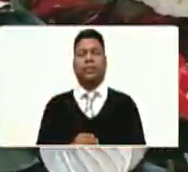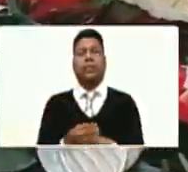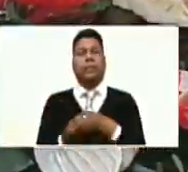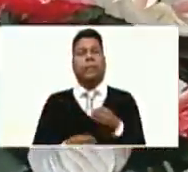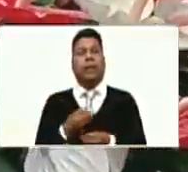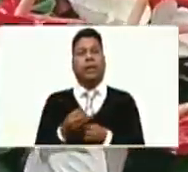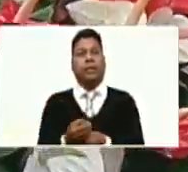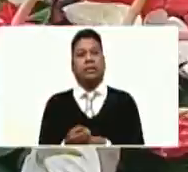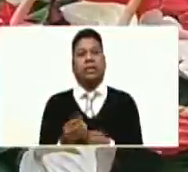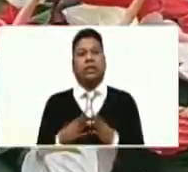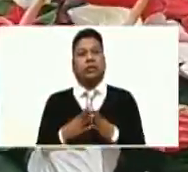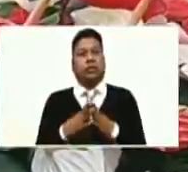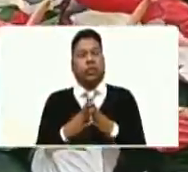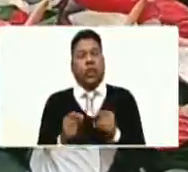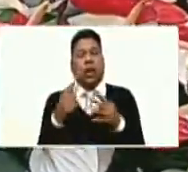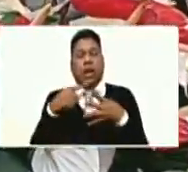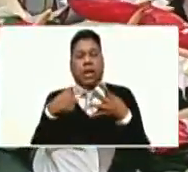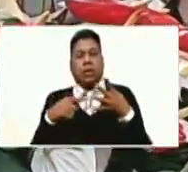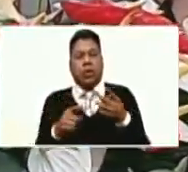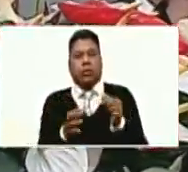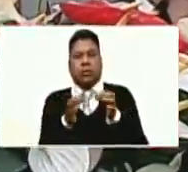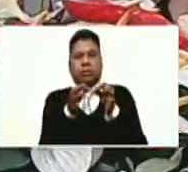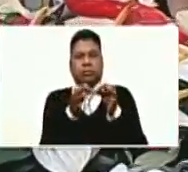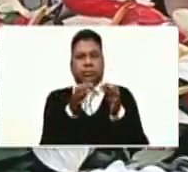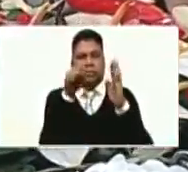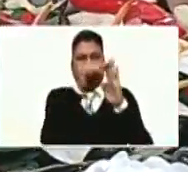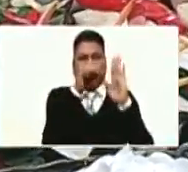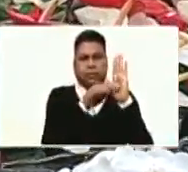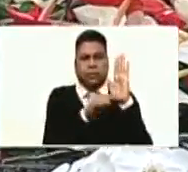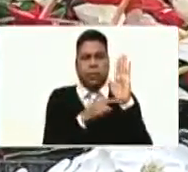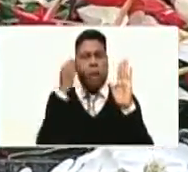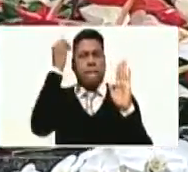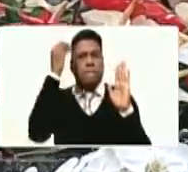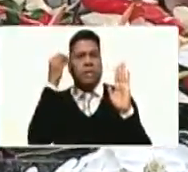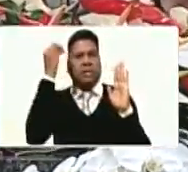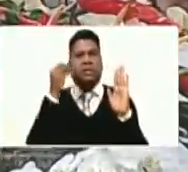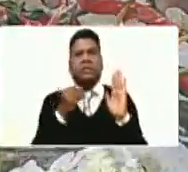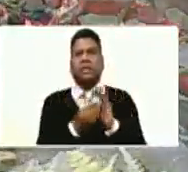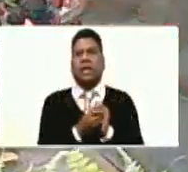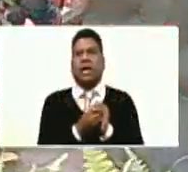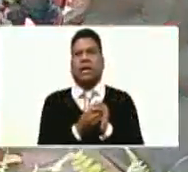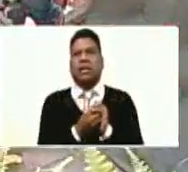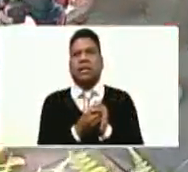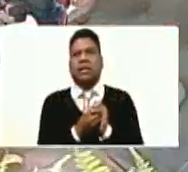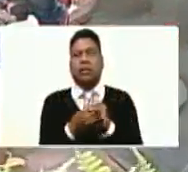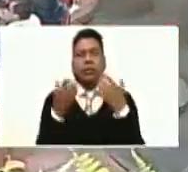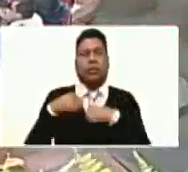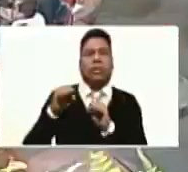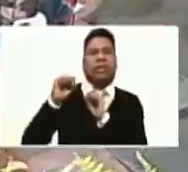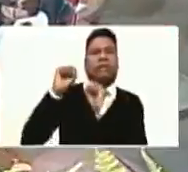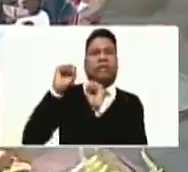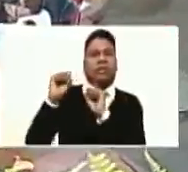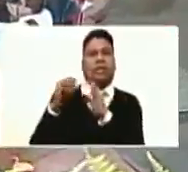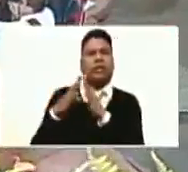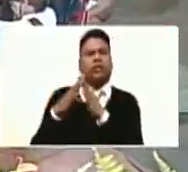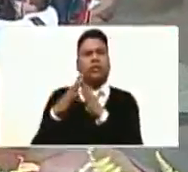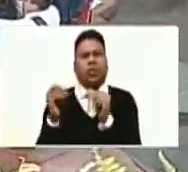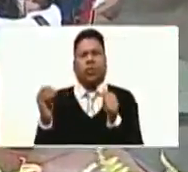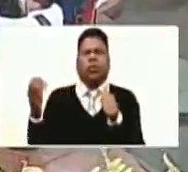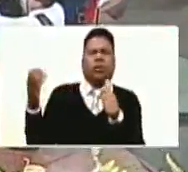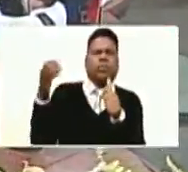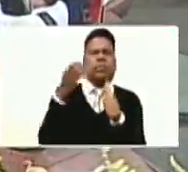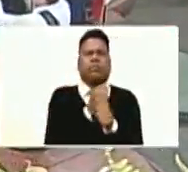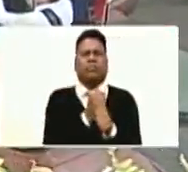sino trazar una estrategia que nos permita defendernos y que nos permita actuar y que permita defender todo lo alcanzado en estos pocos años de